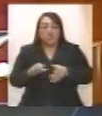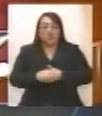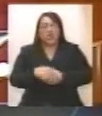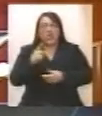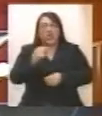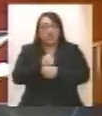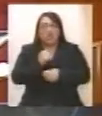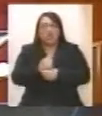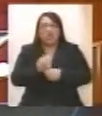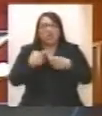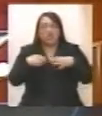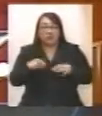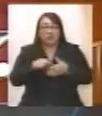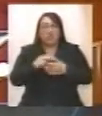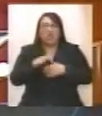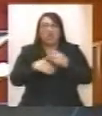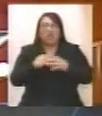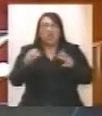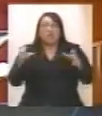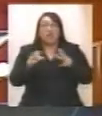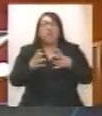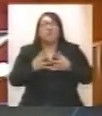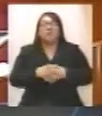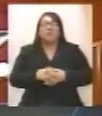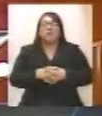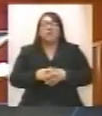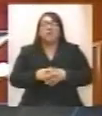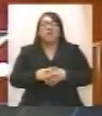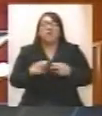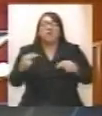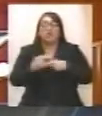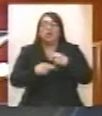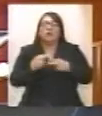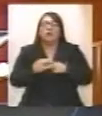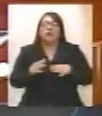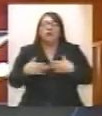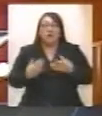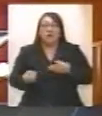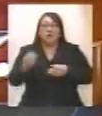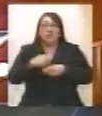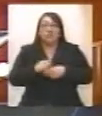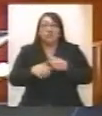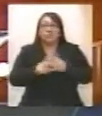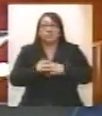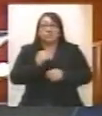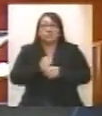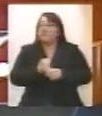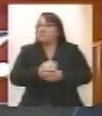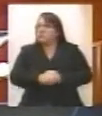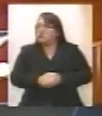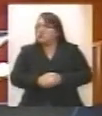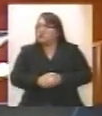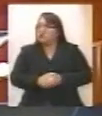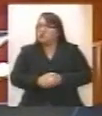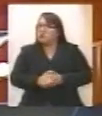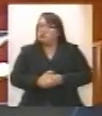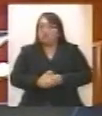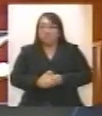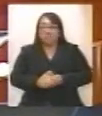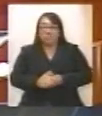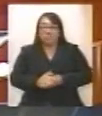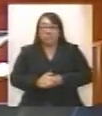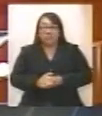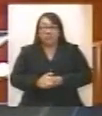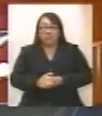Estas acciones permitirán que las MIPES a nivel nacional se inserten en las cadenas productivas, reactivando los